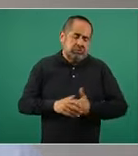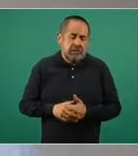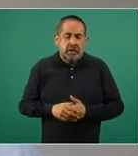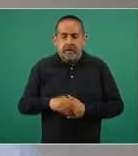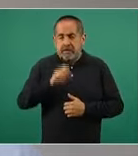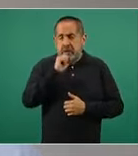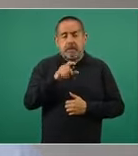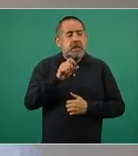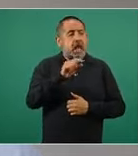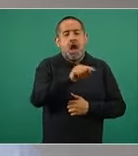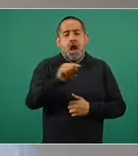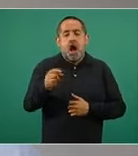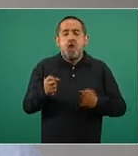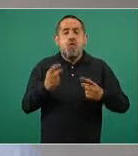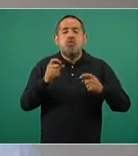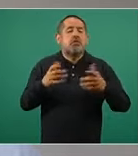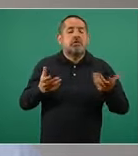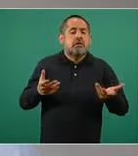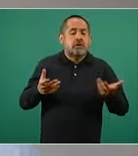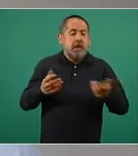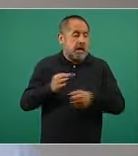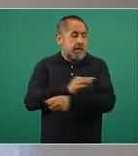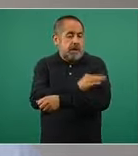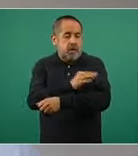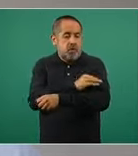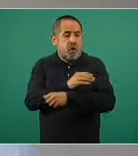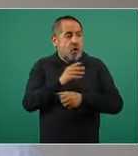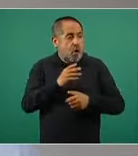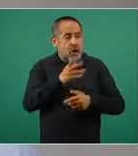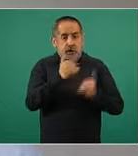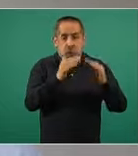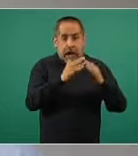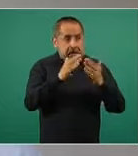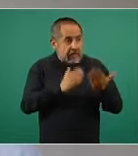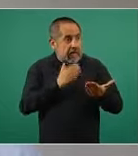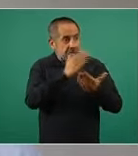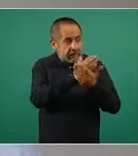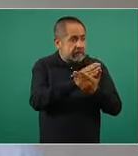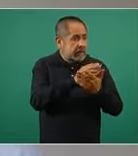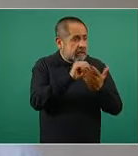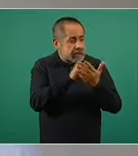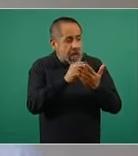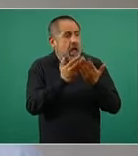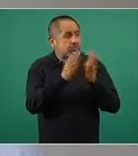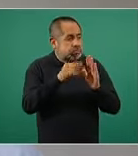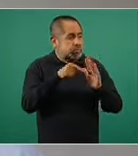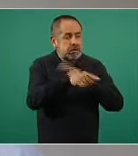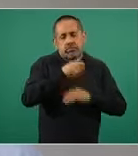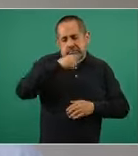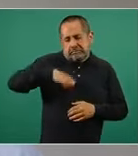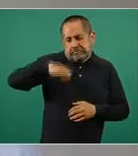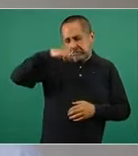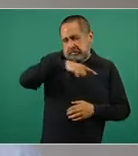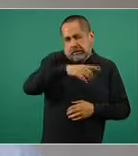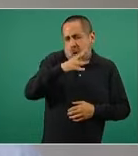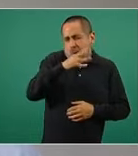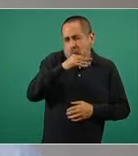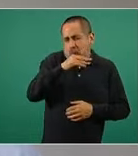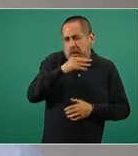también la aplicación de la vacuna a domicilio, sobre todo en aquellos adultos mayores que obviamente por razones